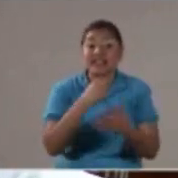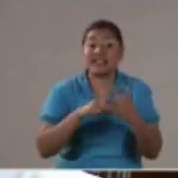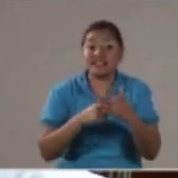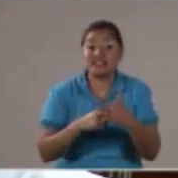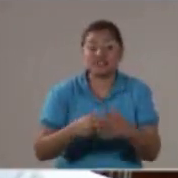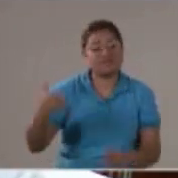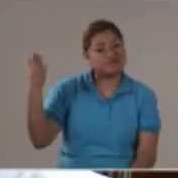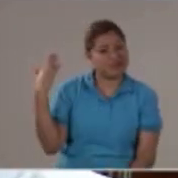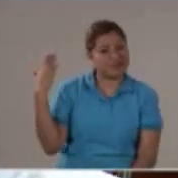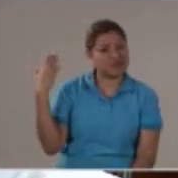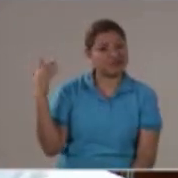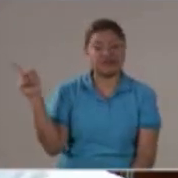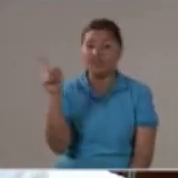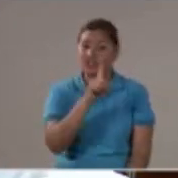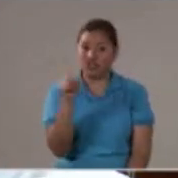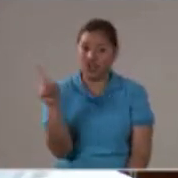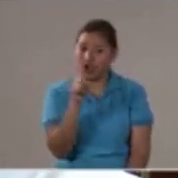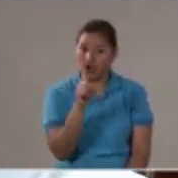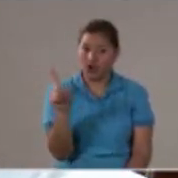No ha pasado.